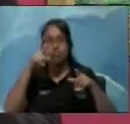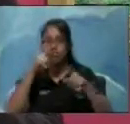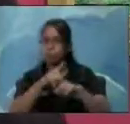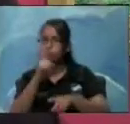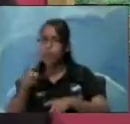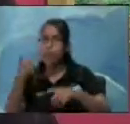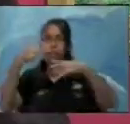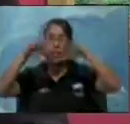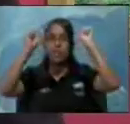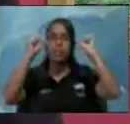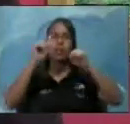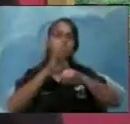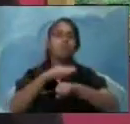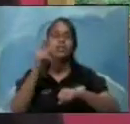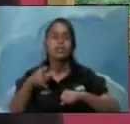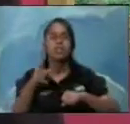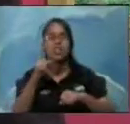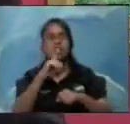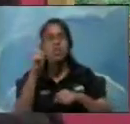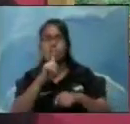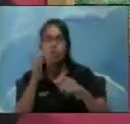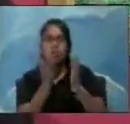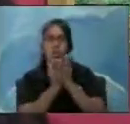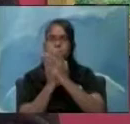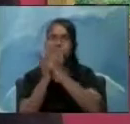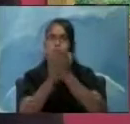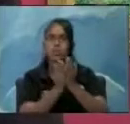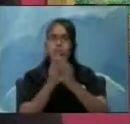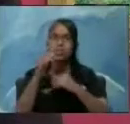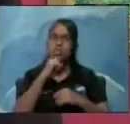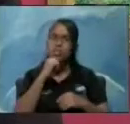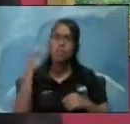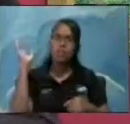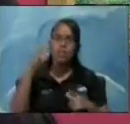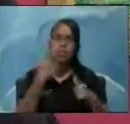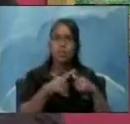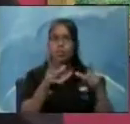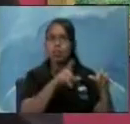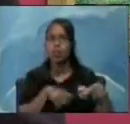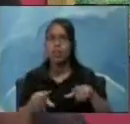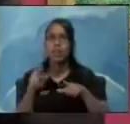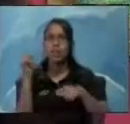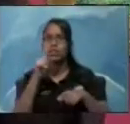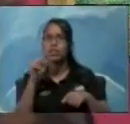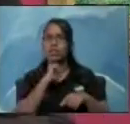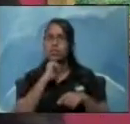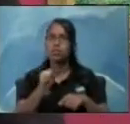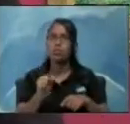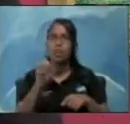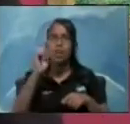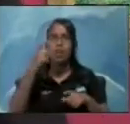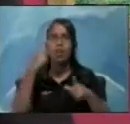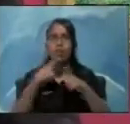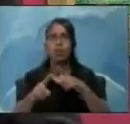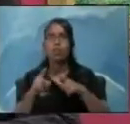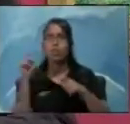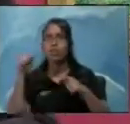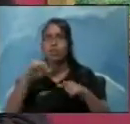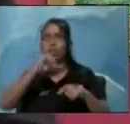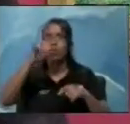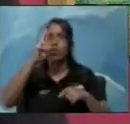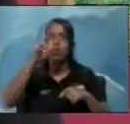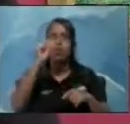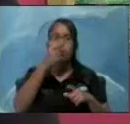porque si este no estudió si este de allí de Galilea este no es Pedro Este no es el otro Este no es Juan